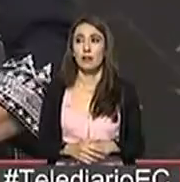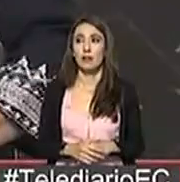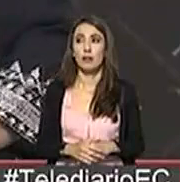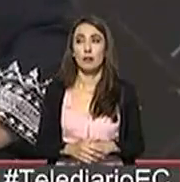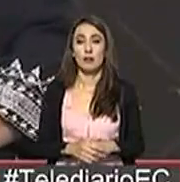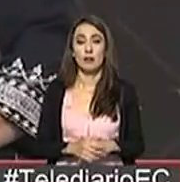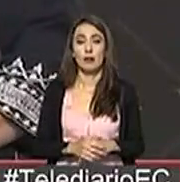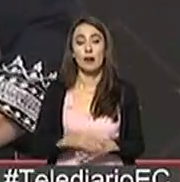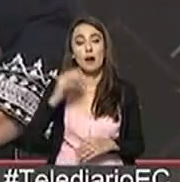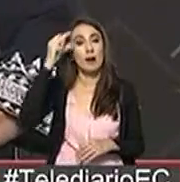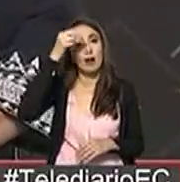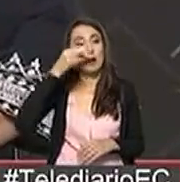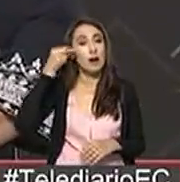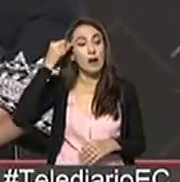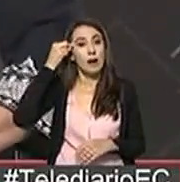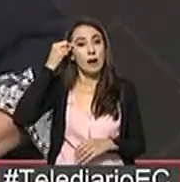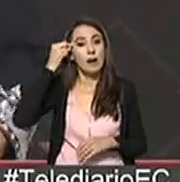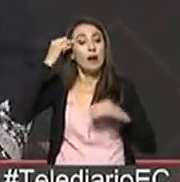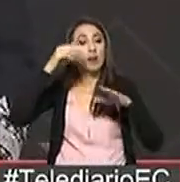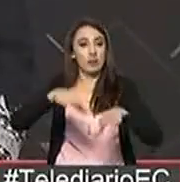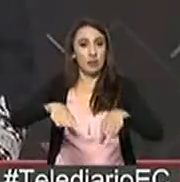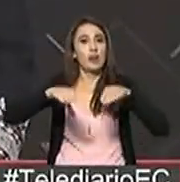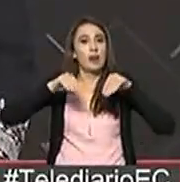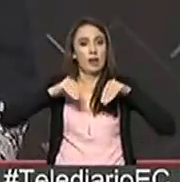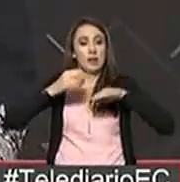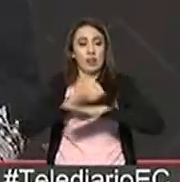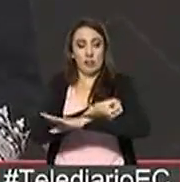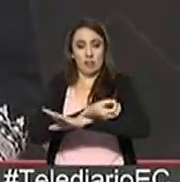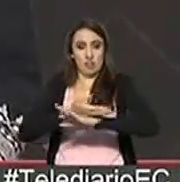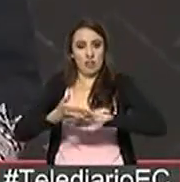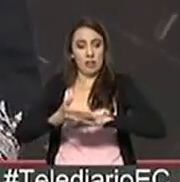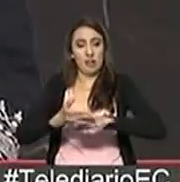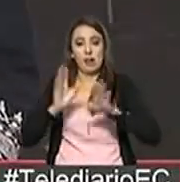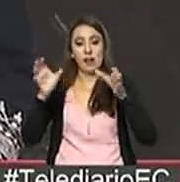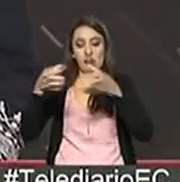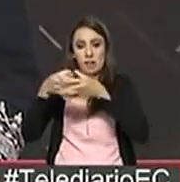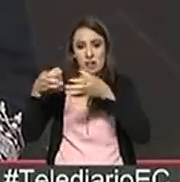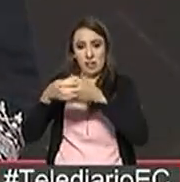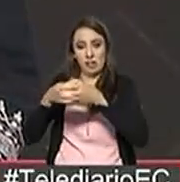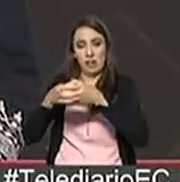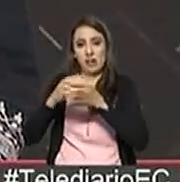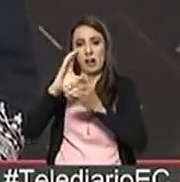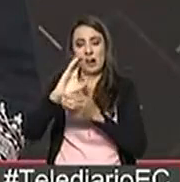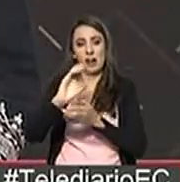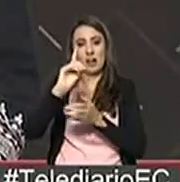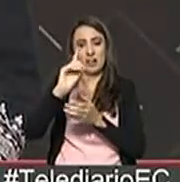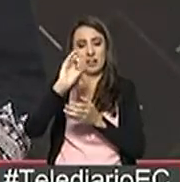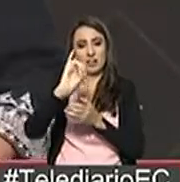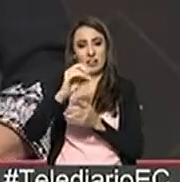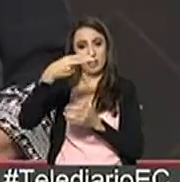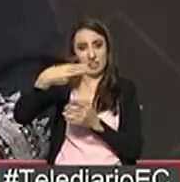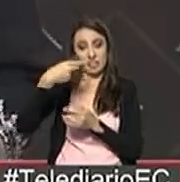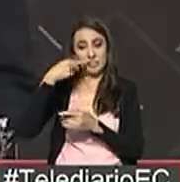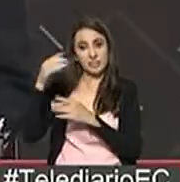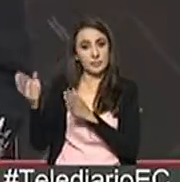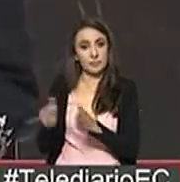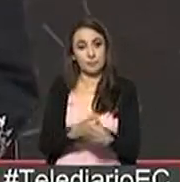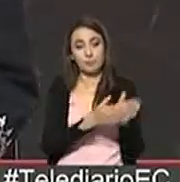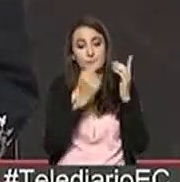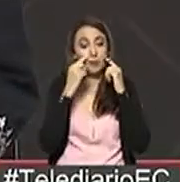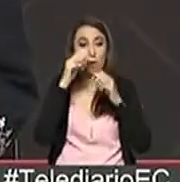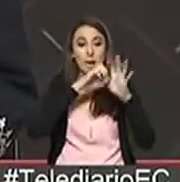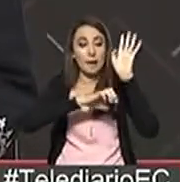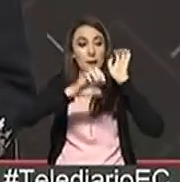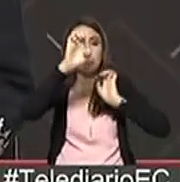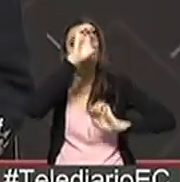El Estado ecuatoriano acogerá las recomendaciones que emita la Comisión Interamericana de Derechos Humanos luego de su visita para evaluar